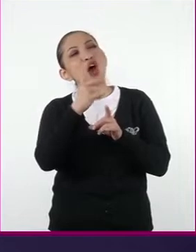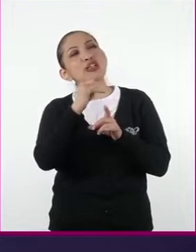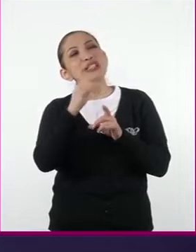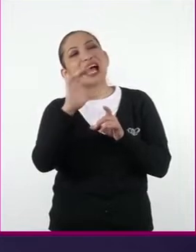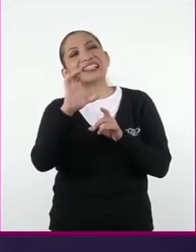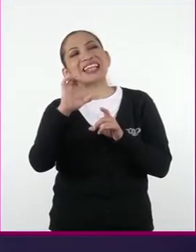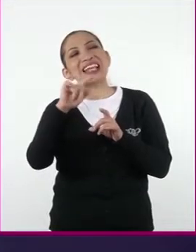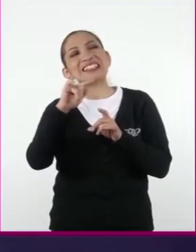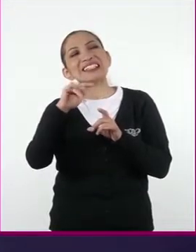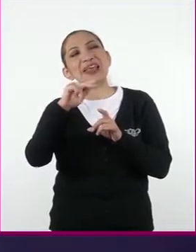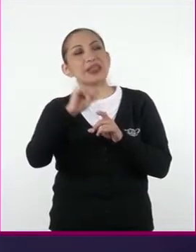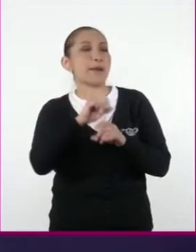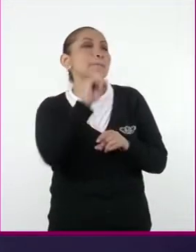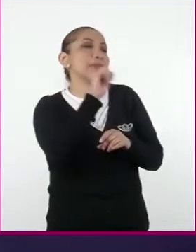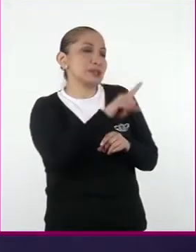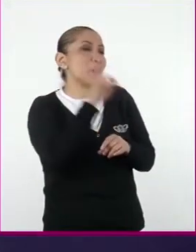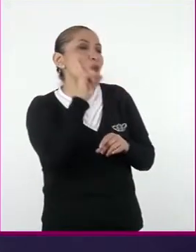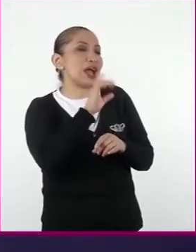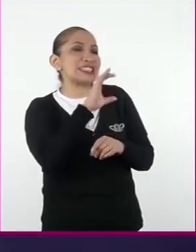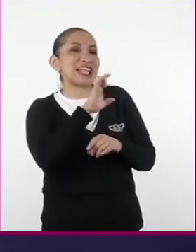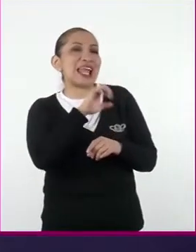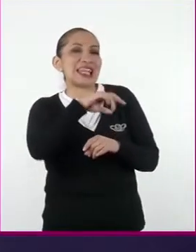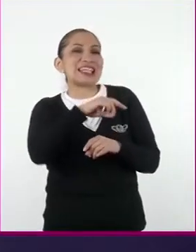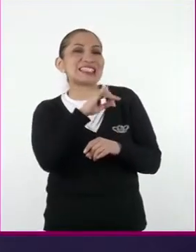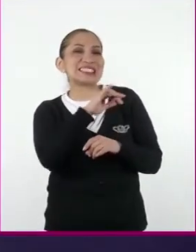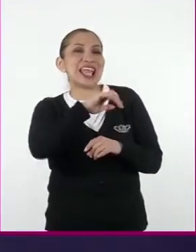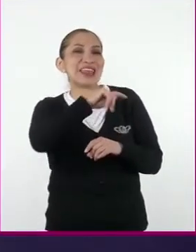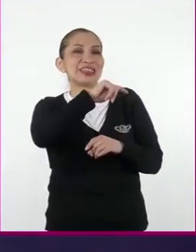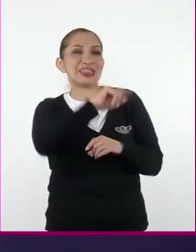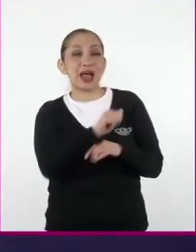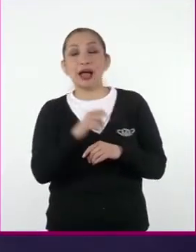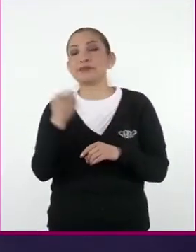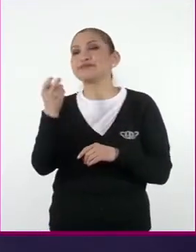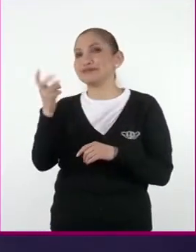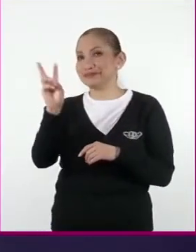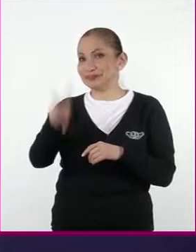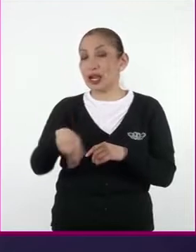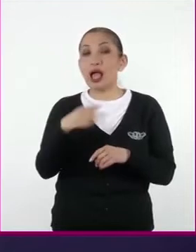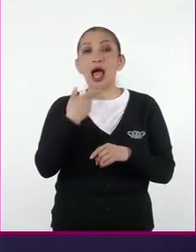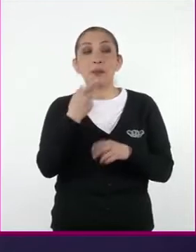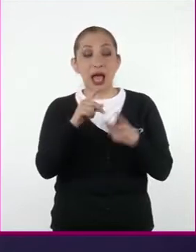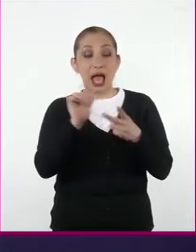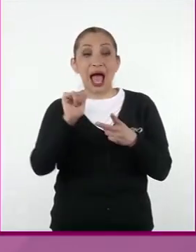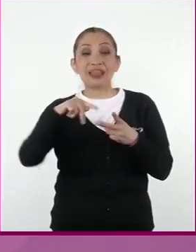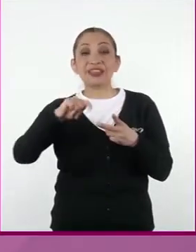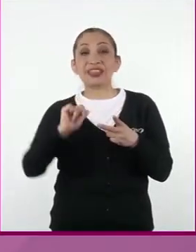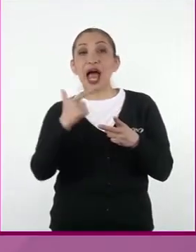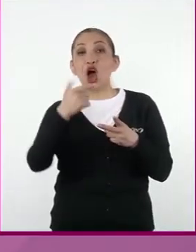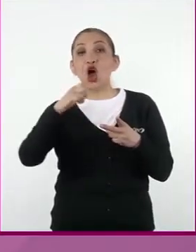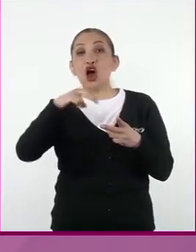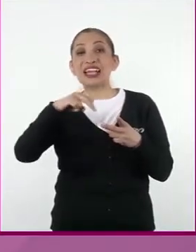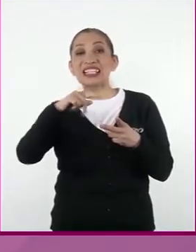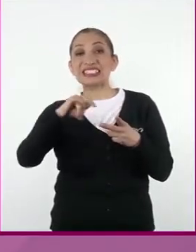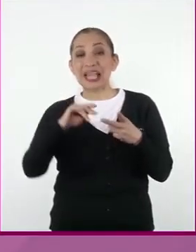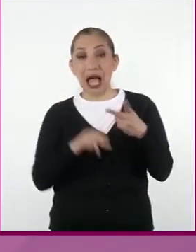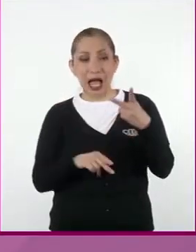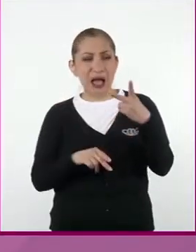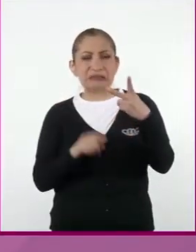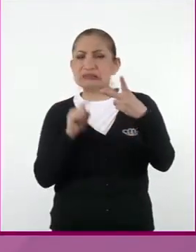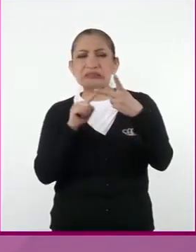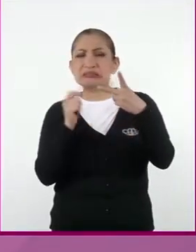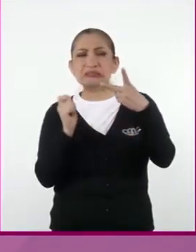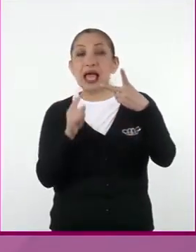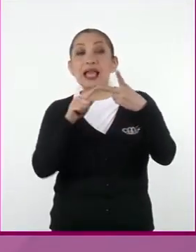Cenicienta? Pues la misma Cenicienta, ¿no? Exactamente. Ahora hablemos del antagonista. B. El